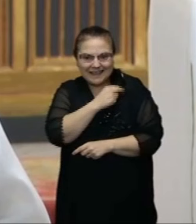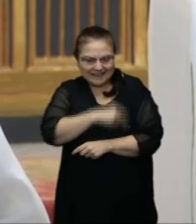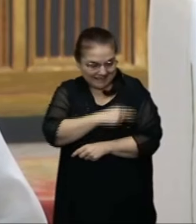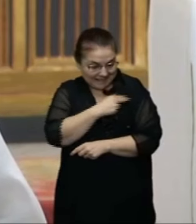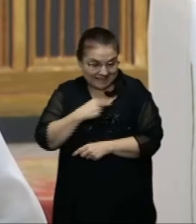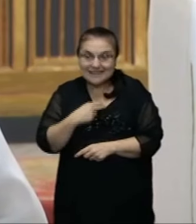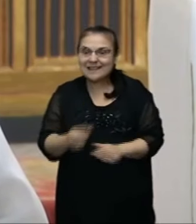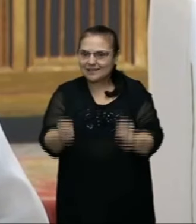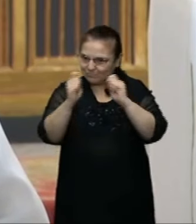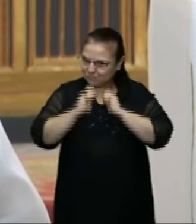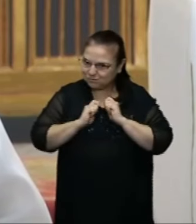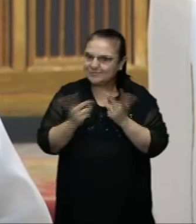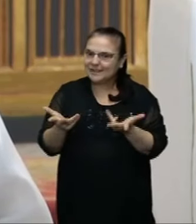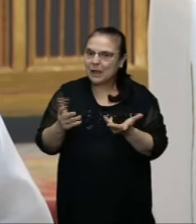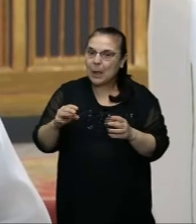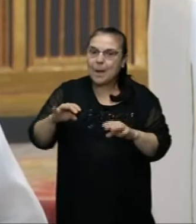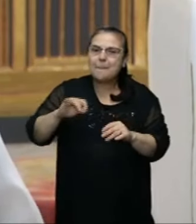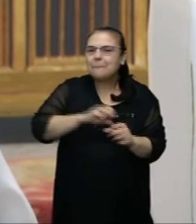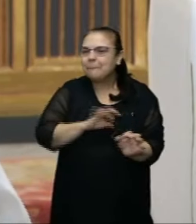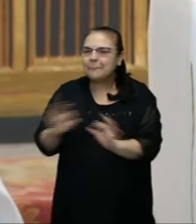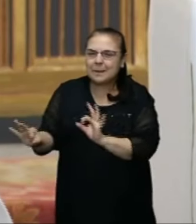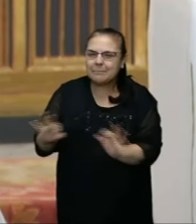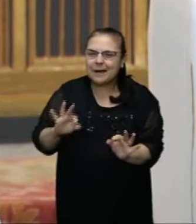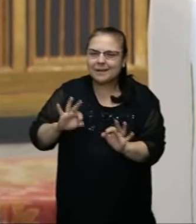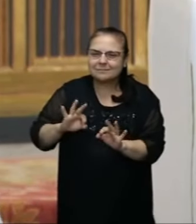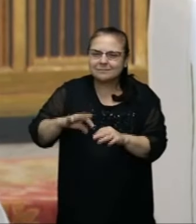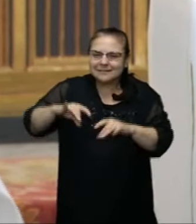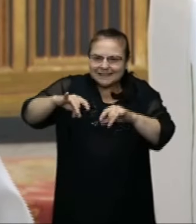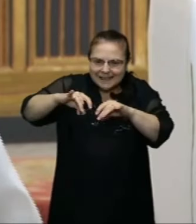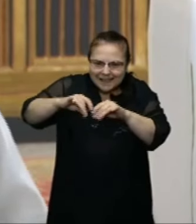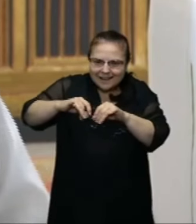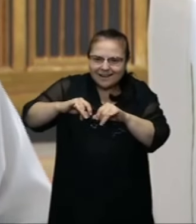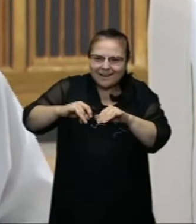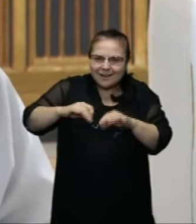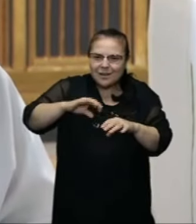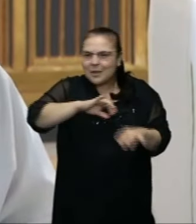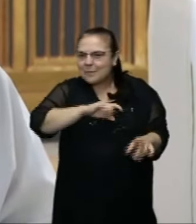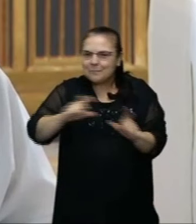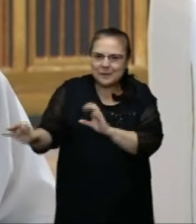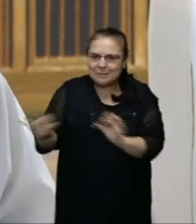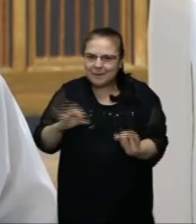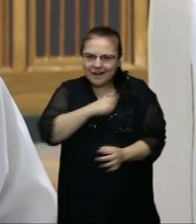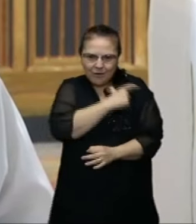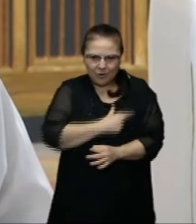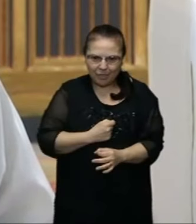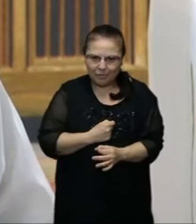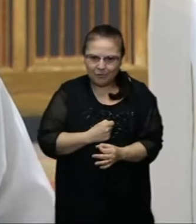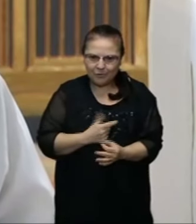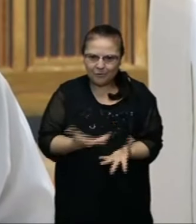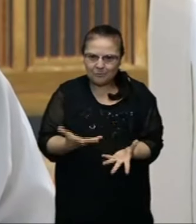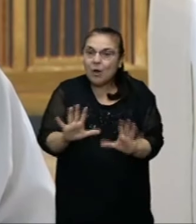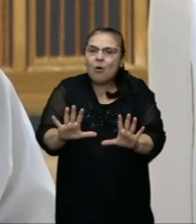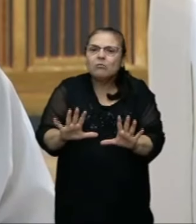la tierra para dar fruto, que preparemos nuestro corazón para dar fruto. ¿Cómo se prepara el